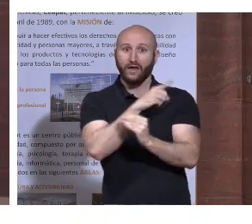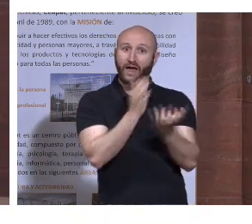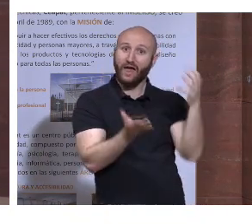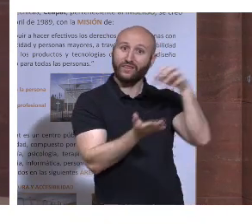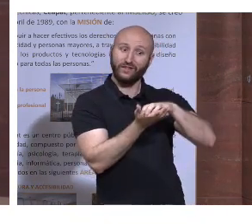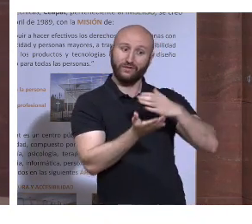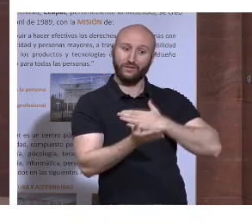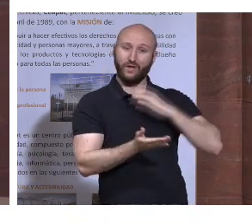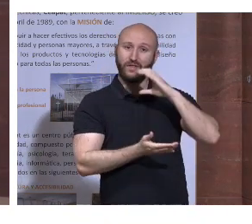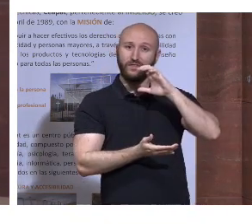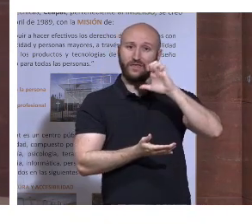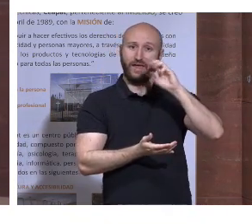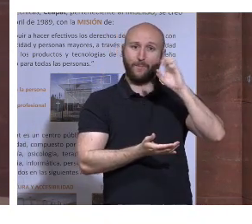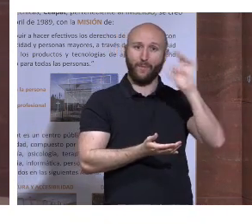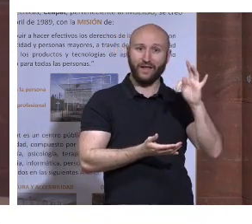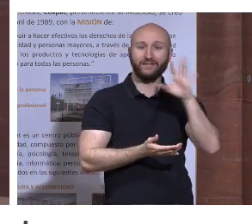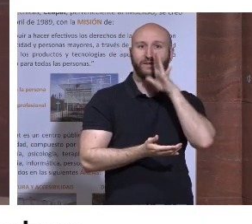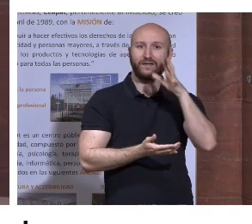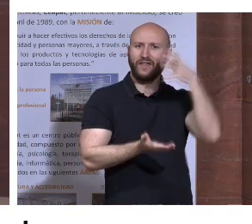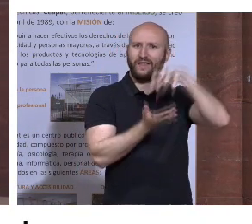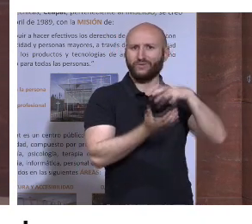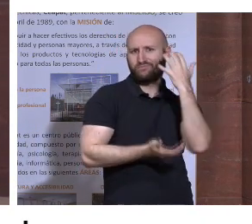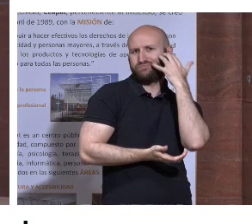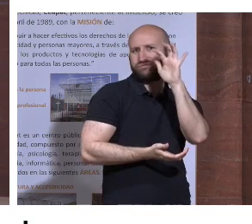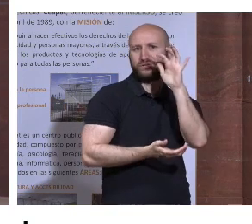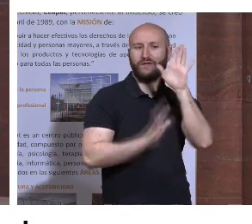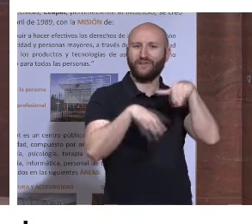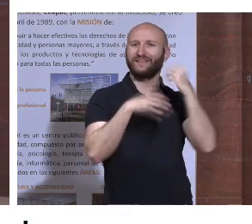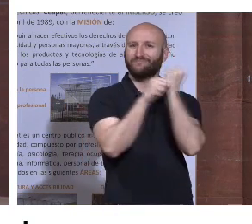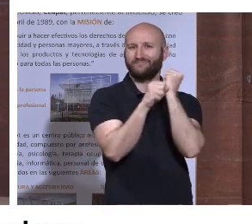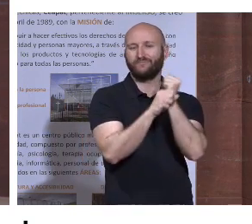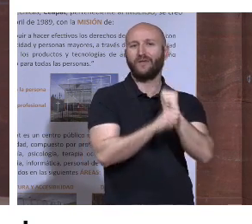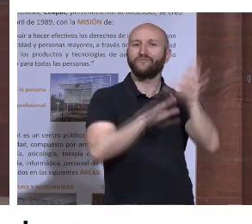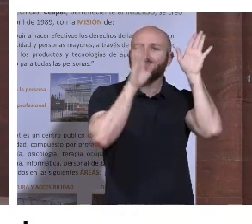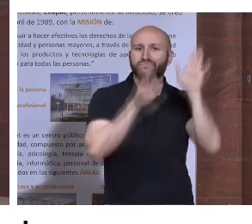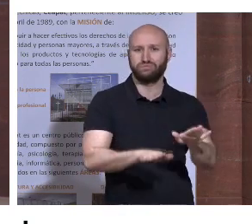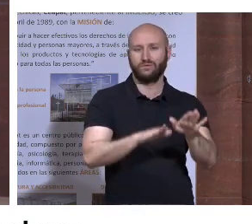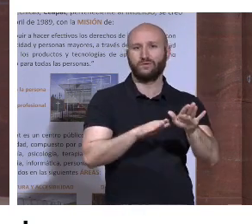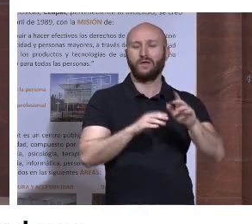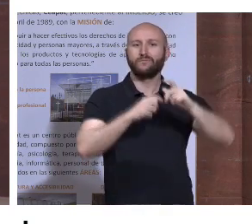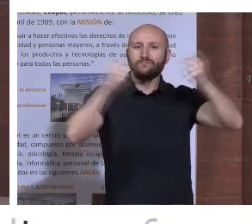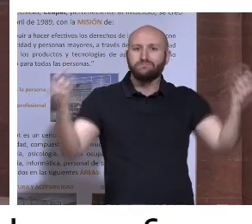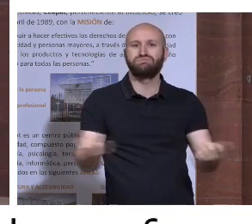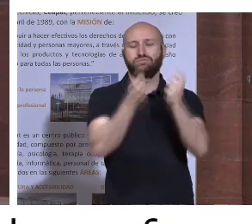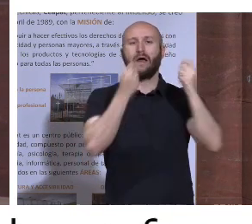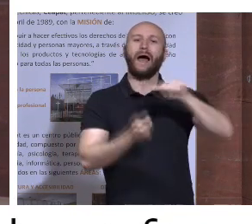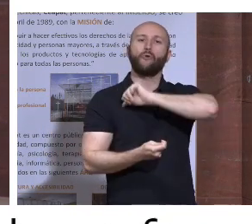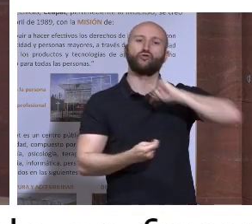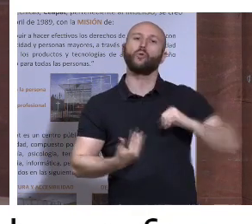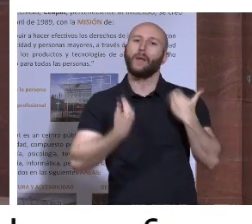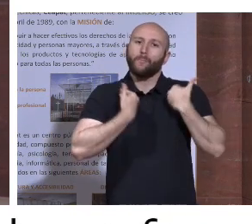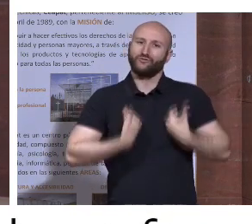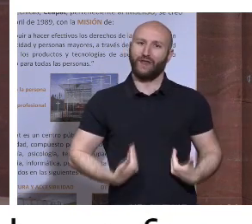centro singular con este fin, ha trabajado en favor de la promoción de la autonomía personal a través